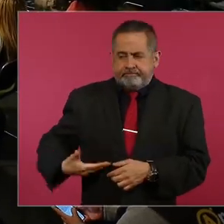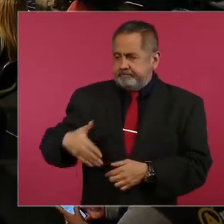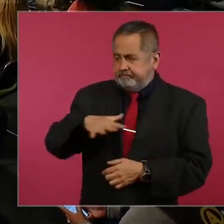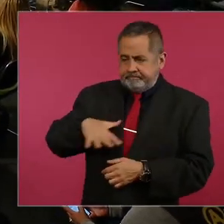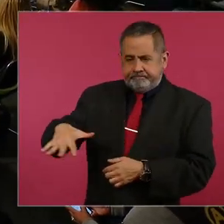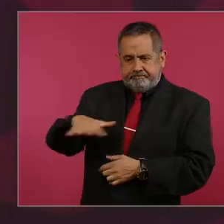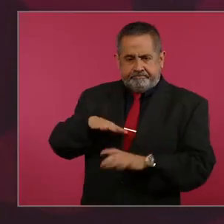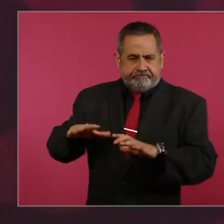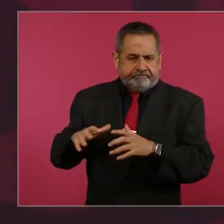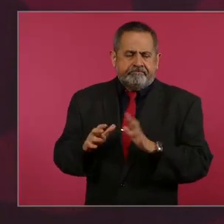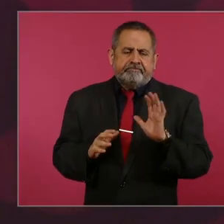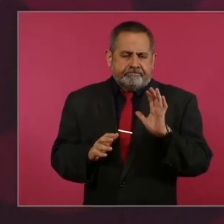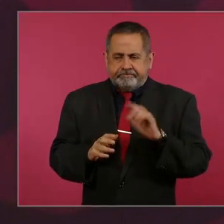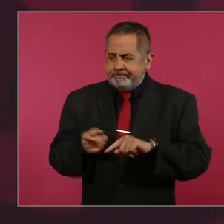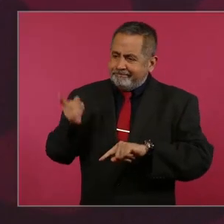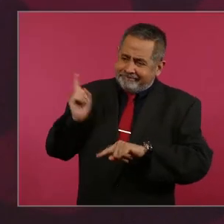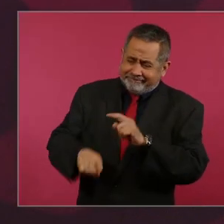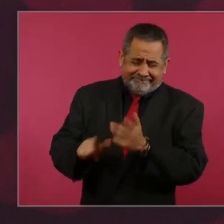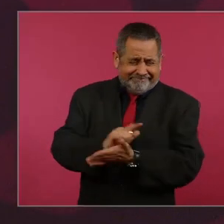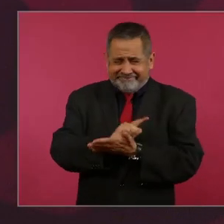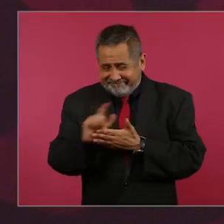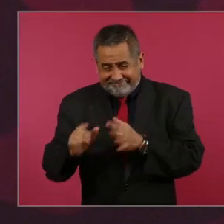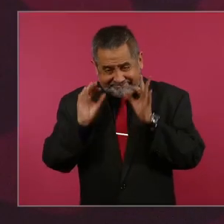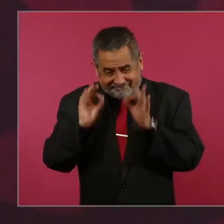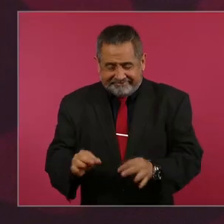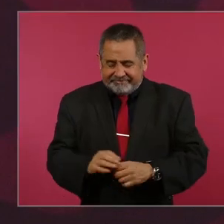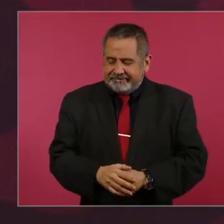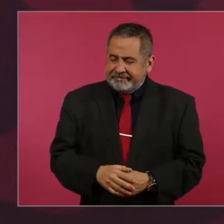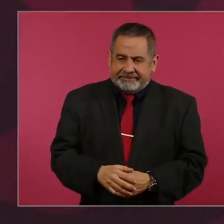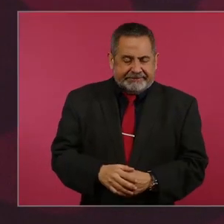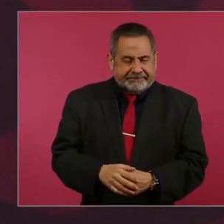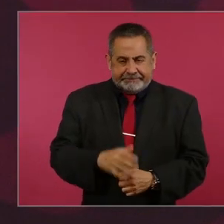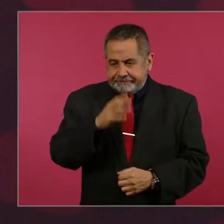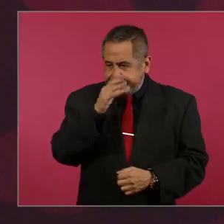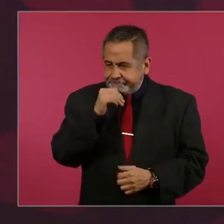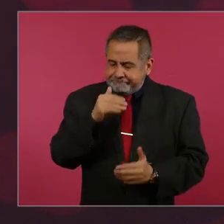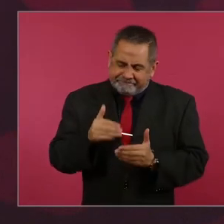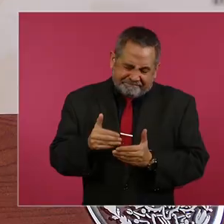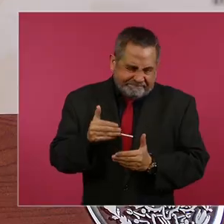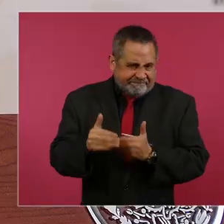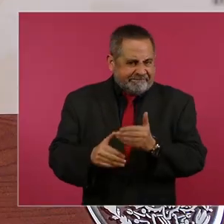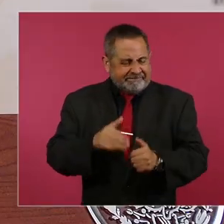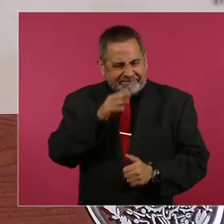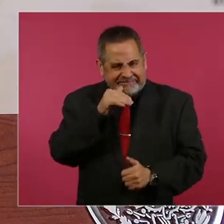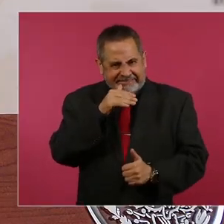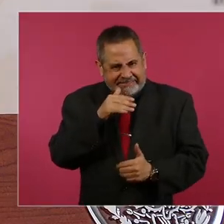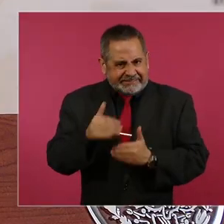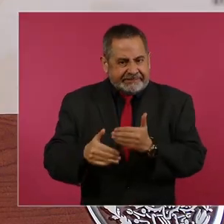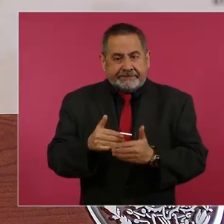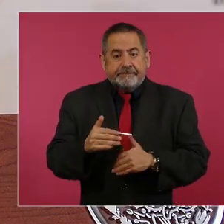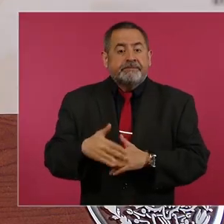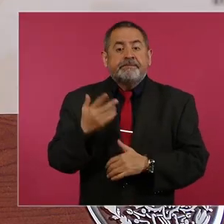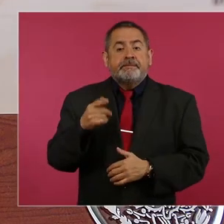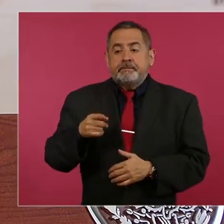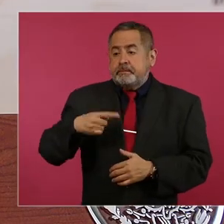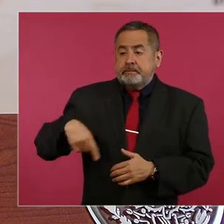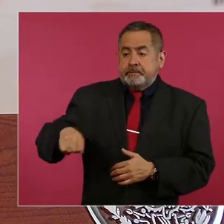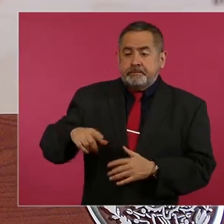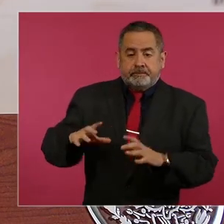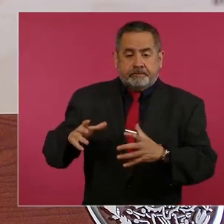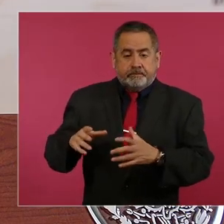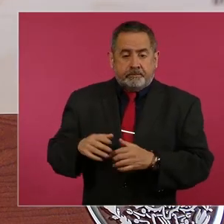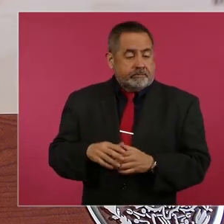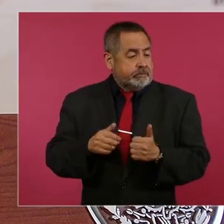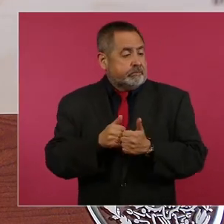No hemos podido avanzar, porque es un poder